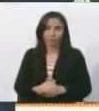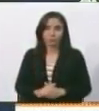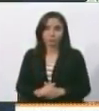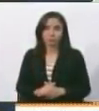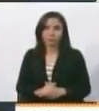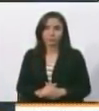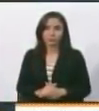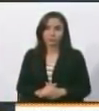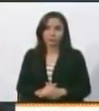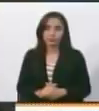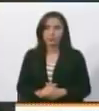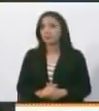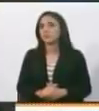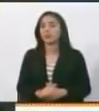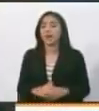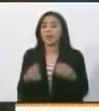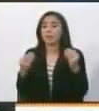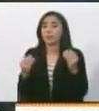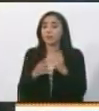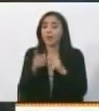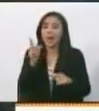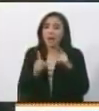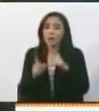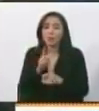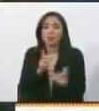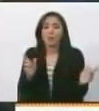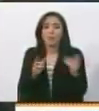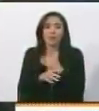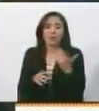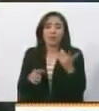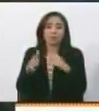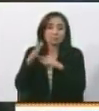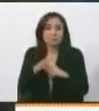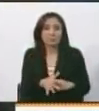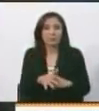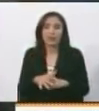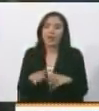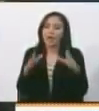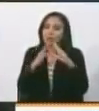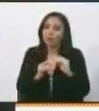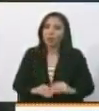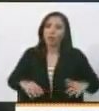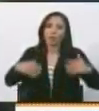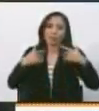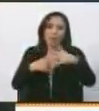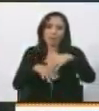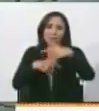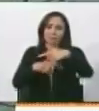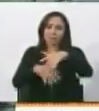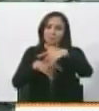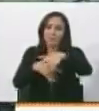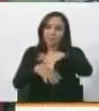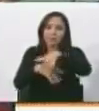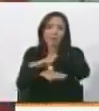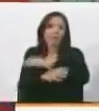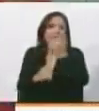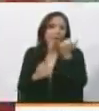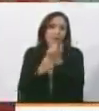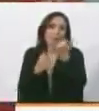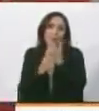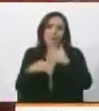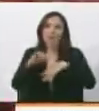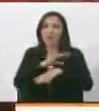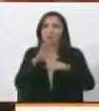yo, saldrán miles a levantar la voz de los Jorge Rodríguez, de los Bolívar, de los Chávez, de los Otaiza.